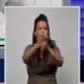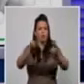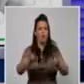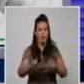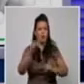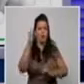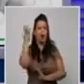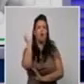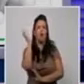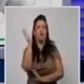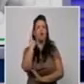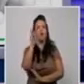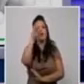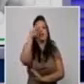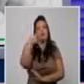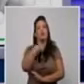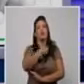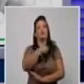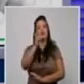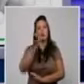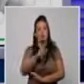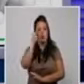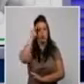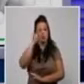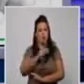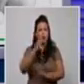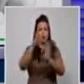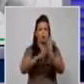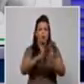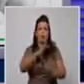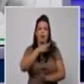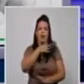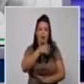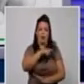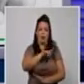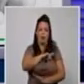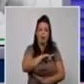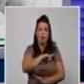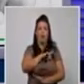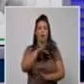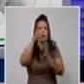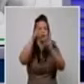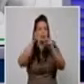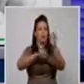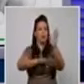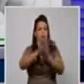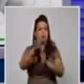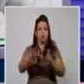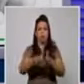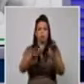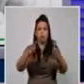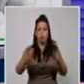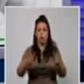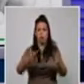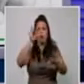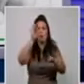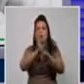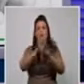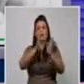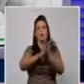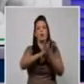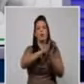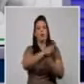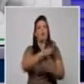doctor Durán que el mes de enero es el de mayor número de contagios registrados desde el inicio de la epidemia. Por tanto,